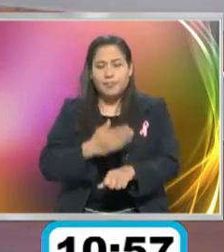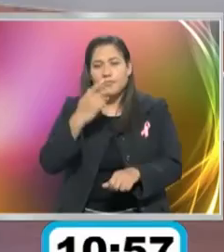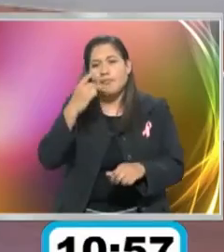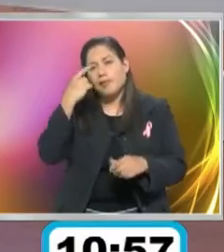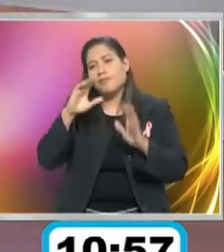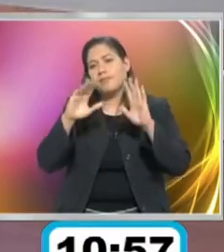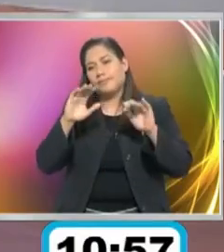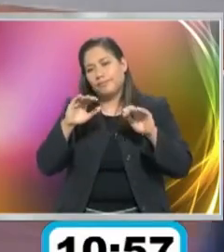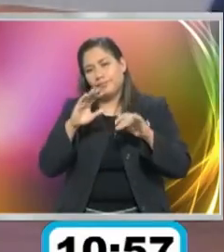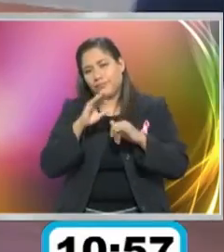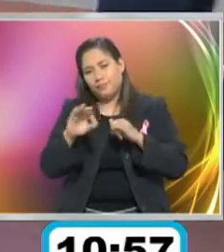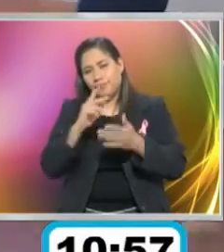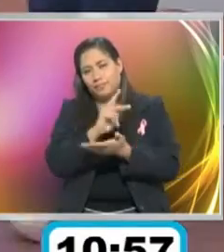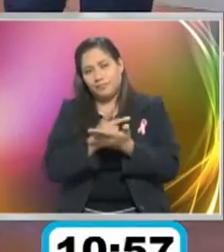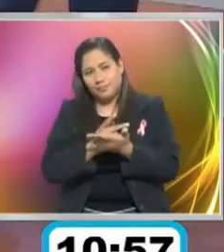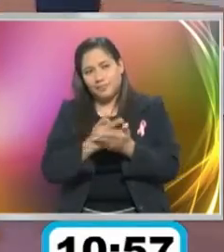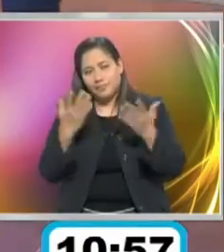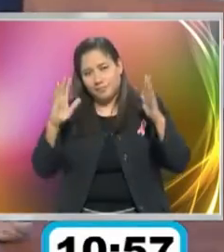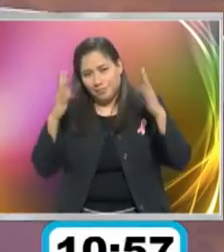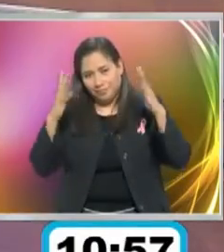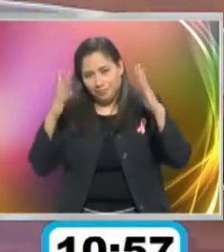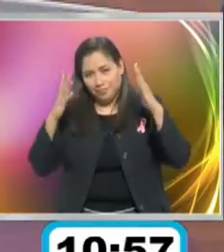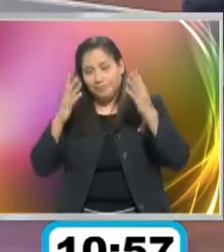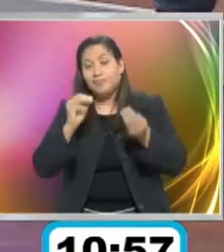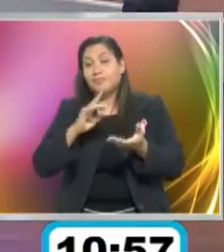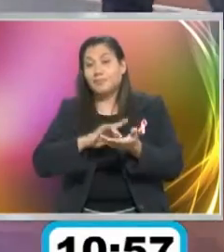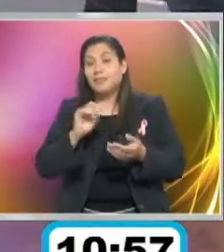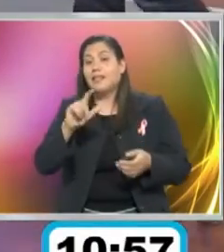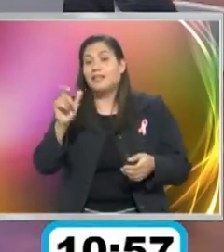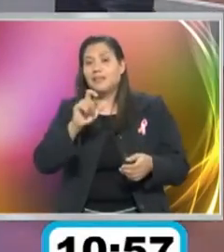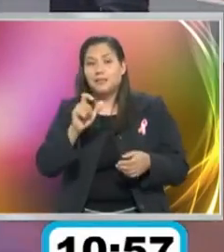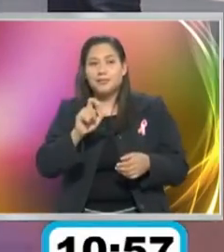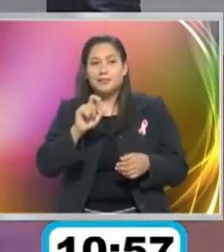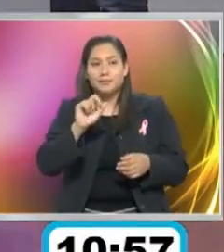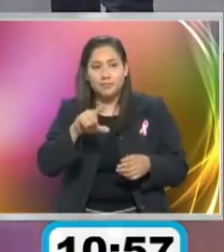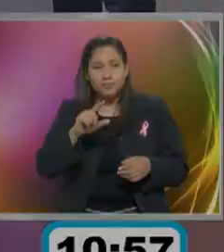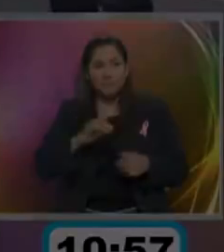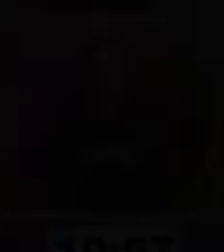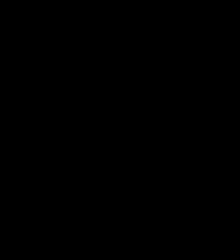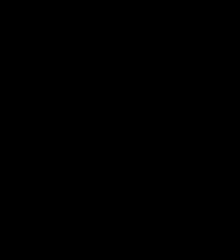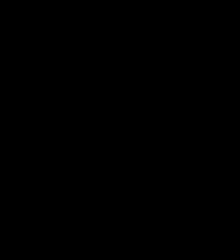despedirte, a despedir el programa. Muchas gracias, Alex. Muchas gracias.